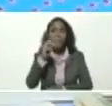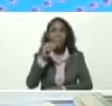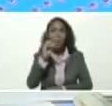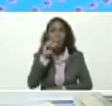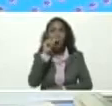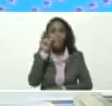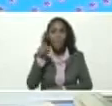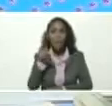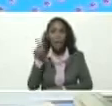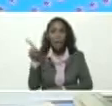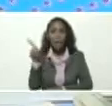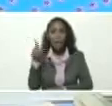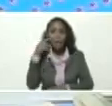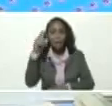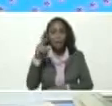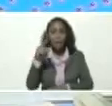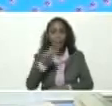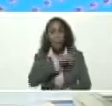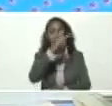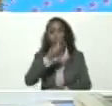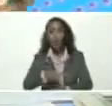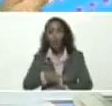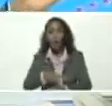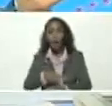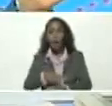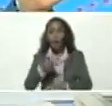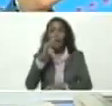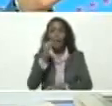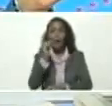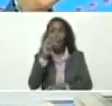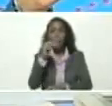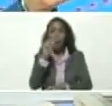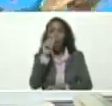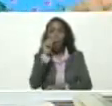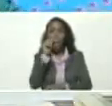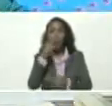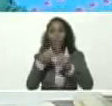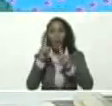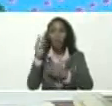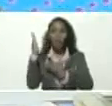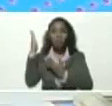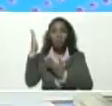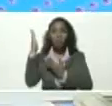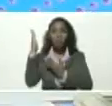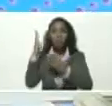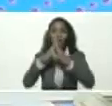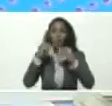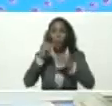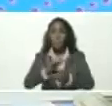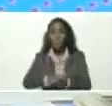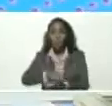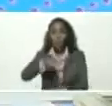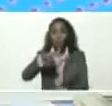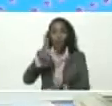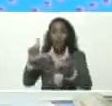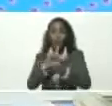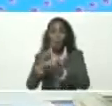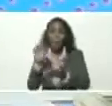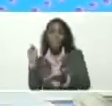Viene de la Bienal de Poesía Ramón Palomares, poesía. Bueno, todos estos libros han llegado